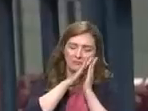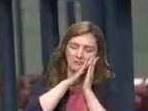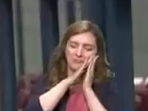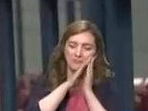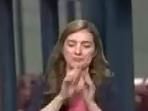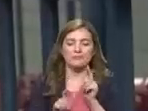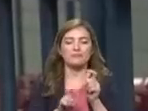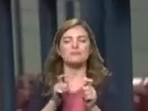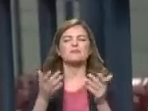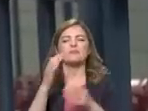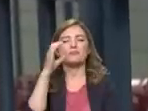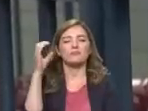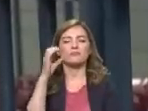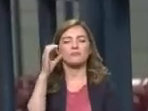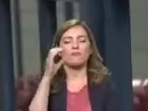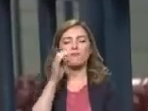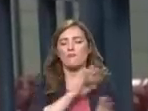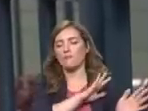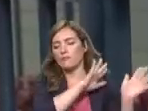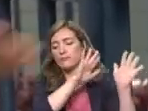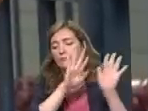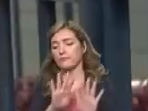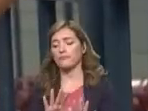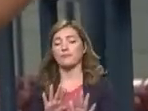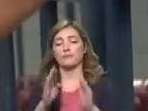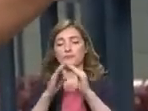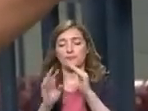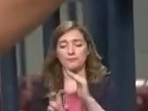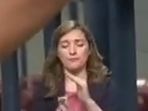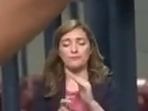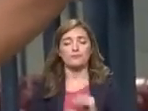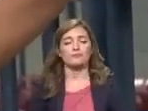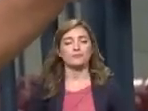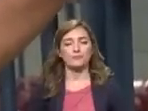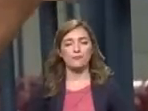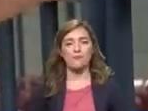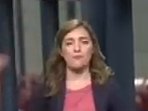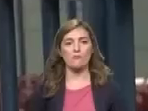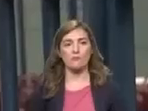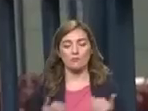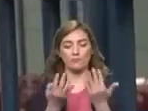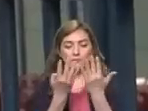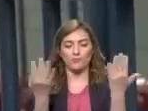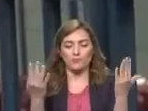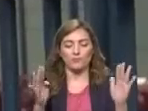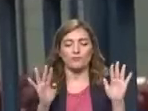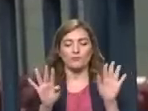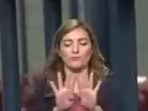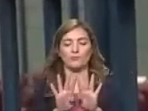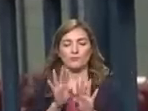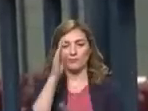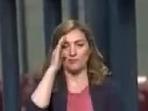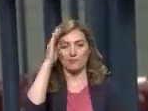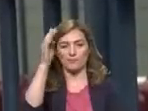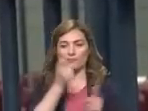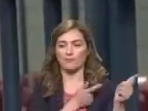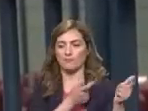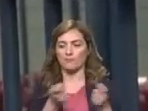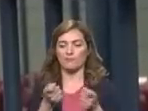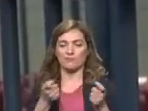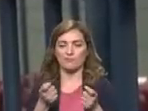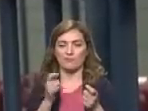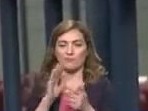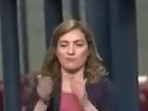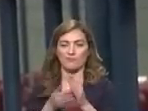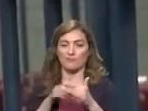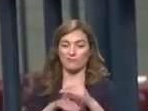ciudadanos que llegaron desde Colombia, Ecuador, en busca de refugio. Por ahora se ha realizado la colocación de vallas y también hay presencia policial para evitar que